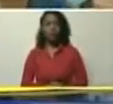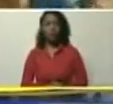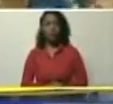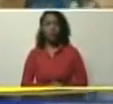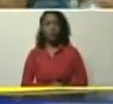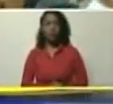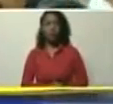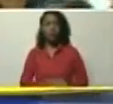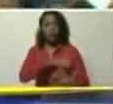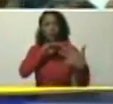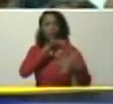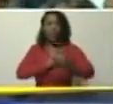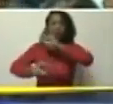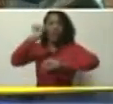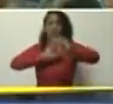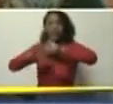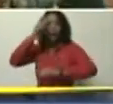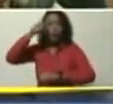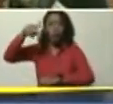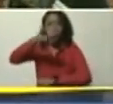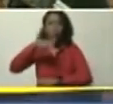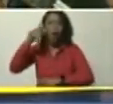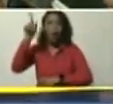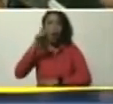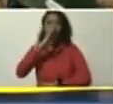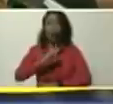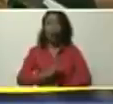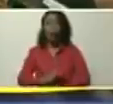a batallar por el pueblo de Barinas,